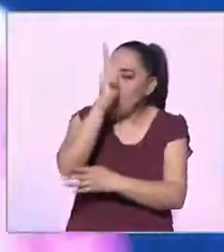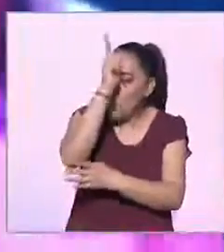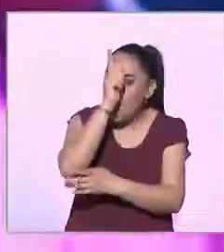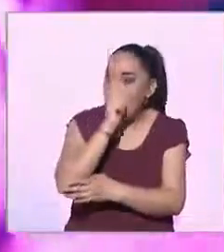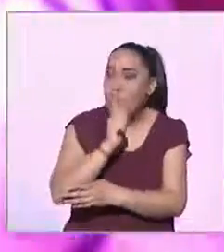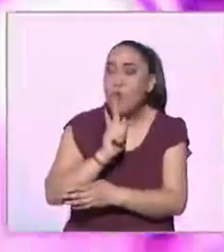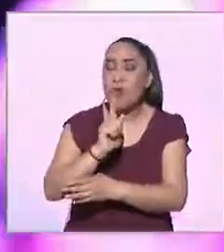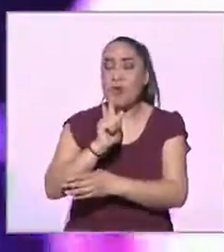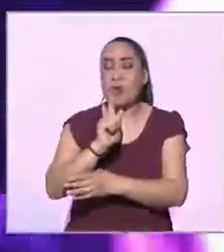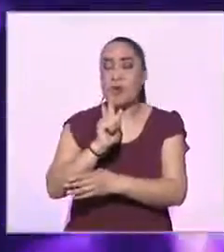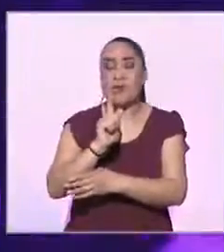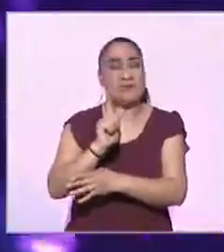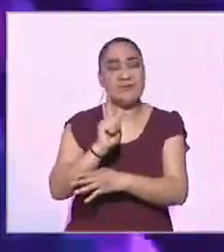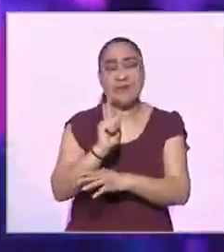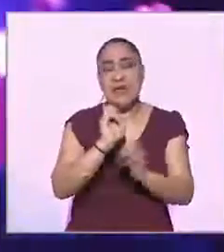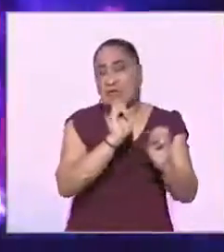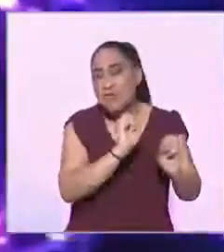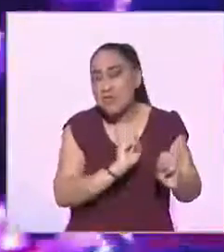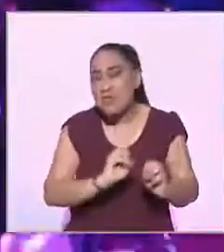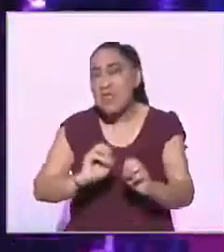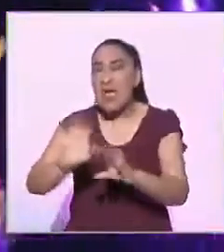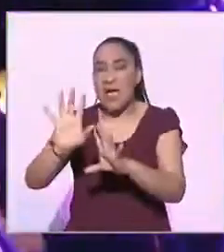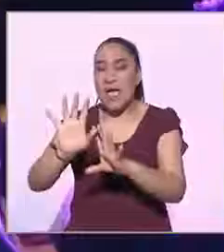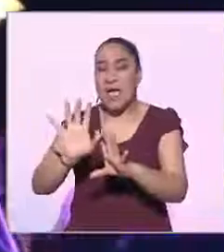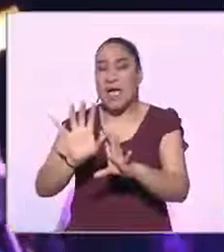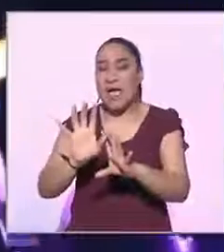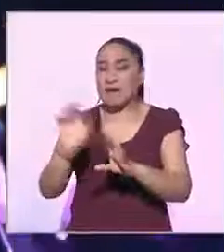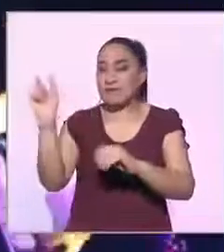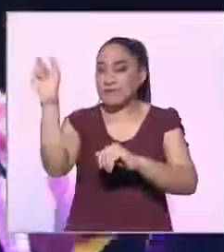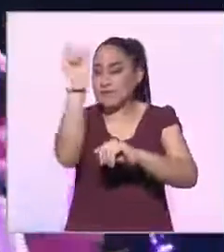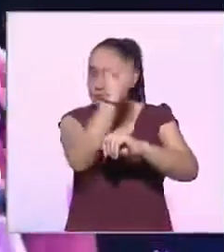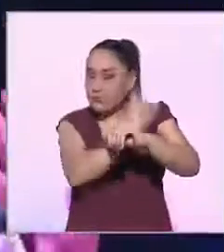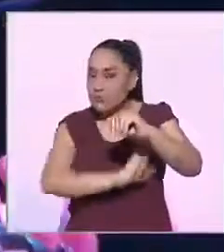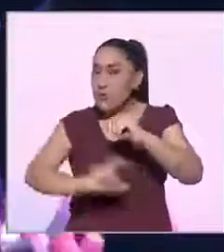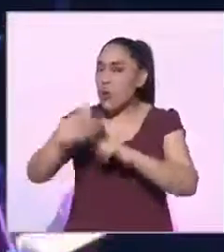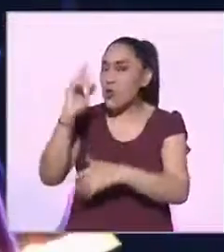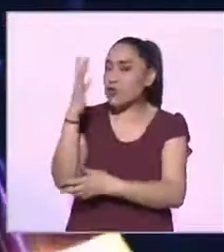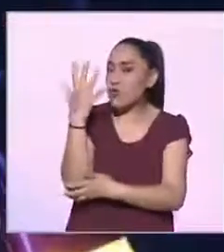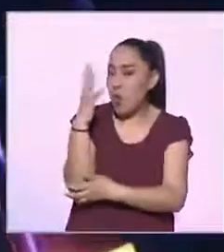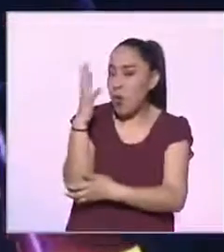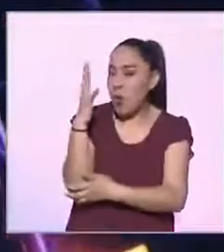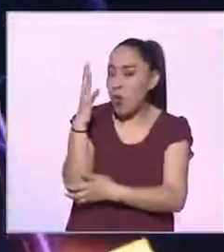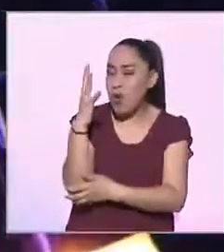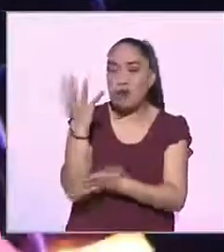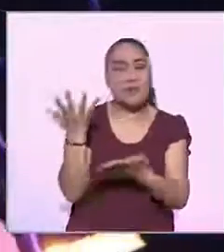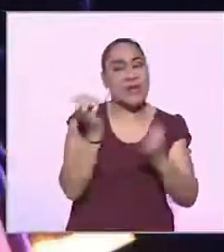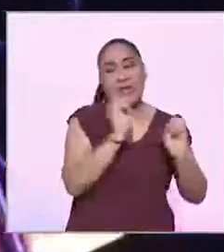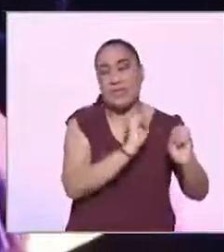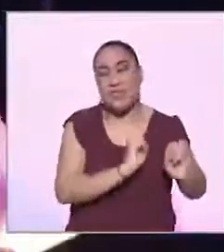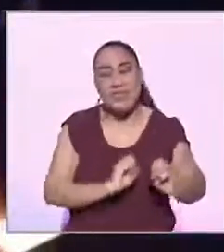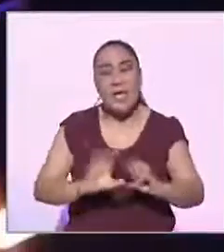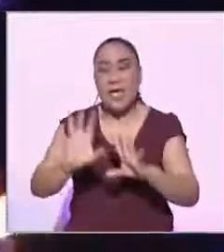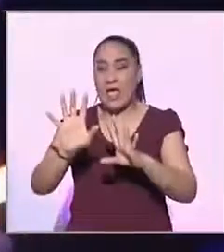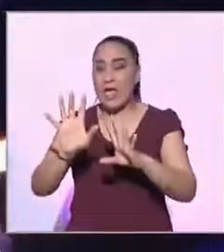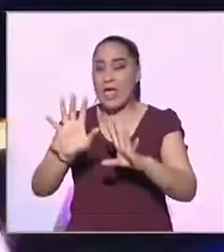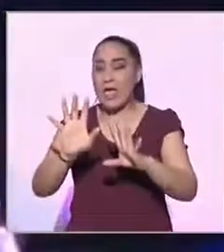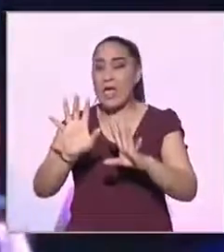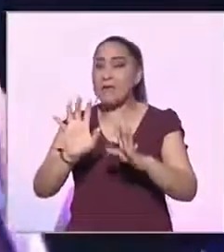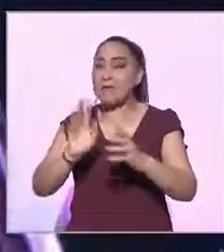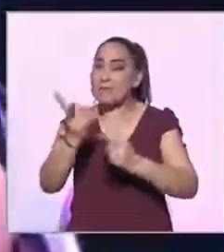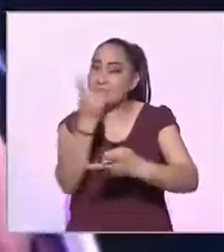deja que se oculte el sol, deja que caiga la